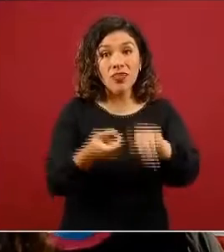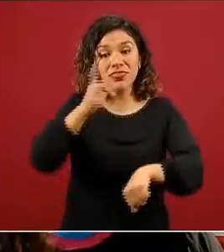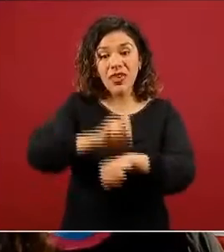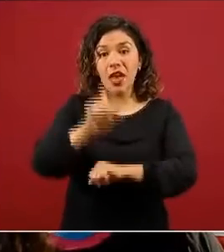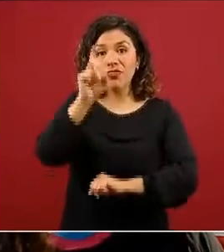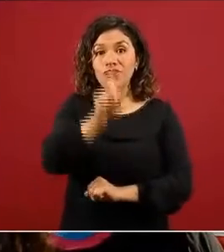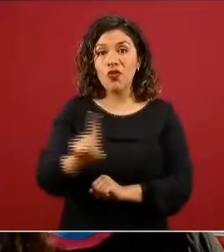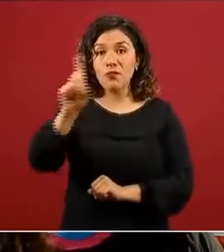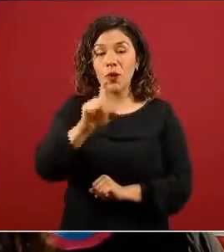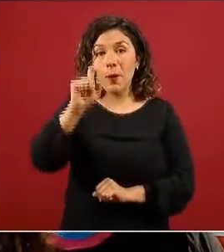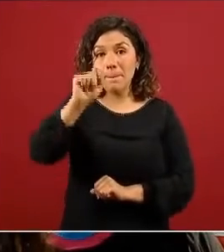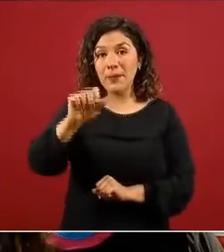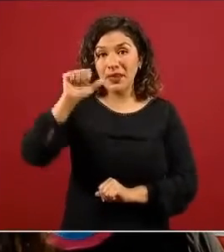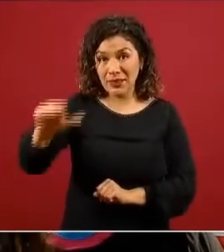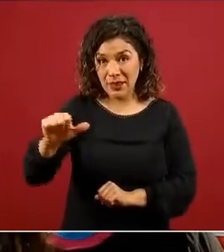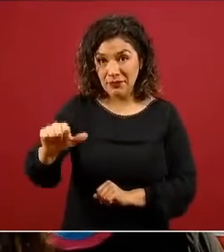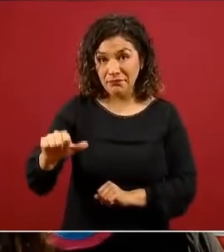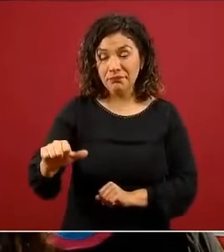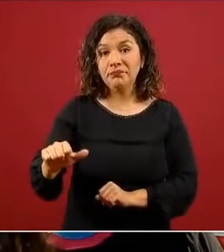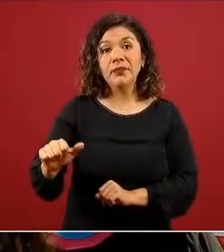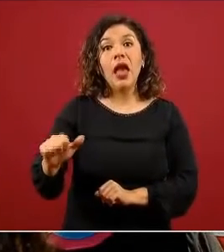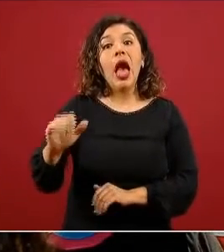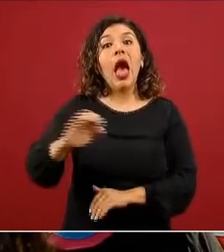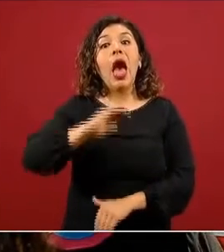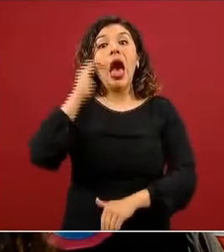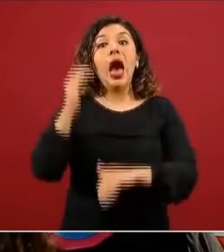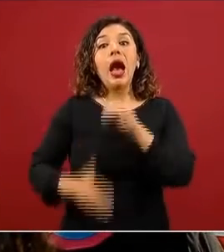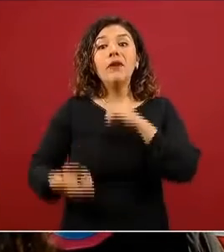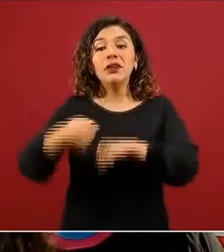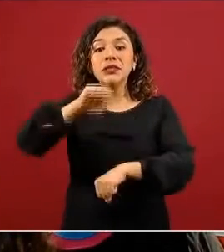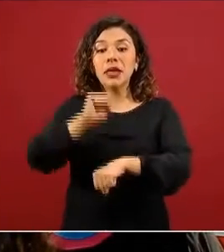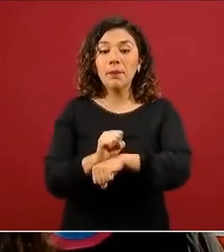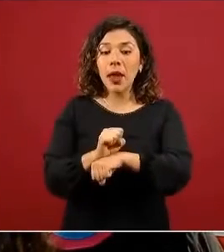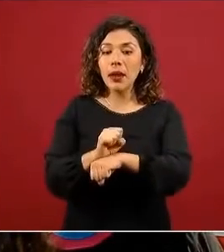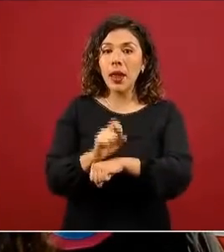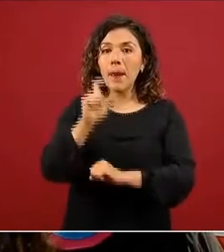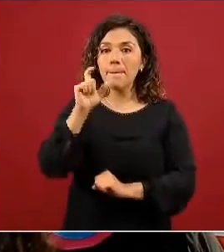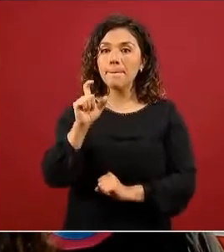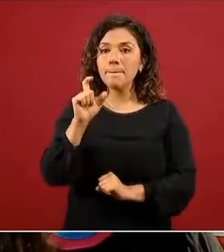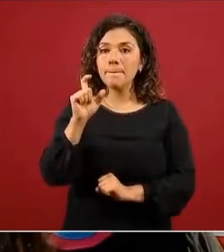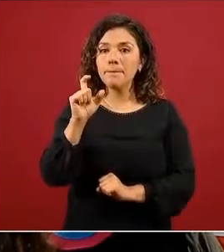domingo 26, cuando está terminando la semana